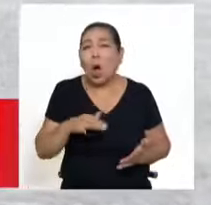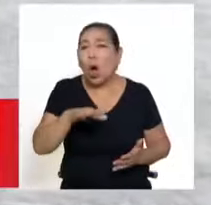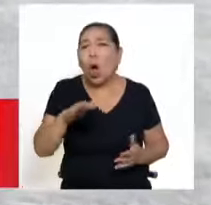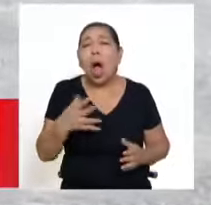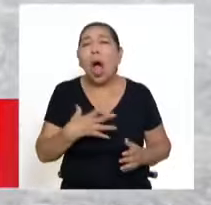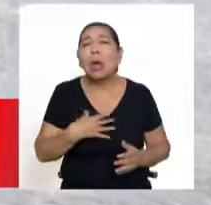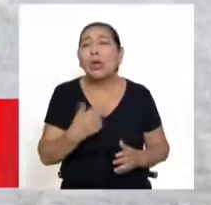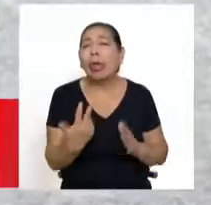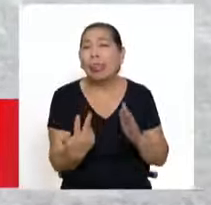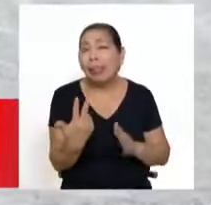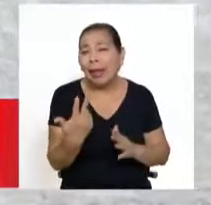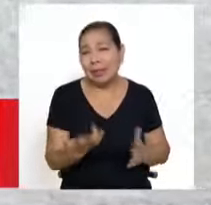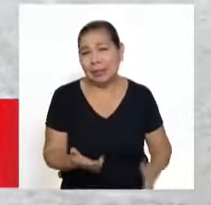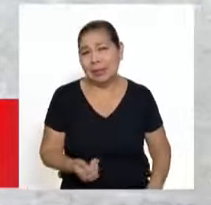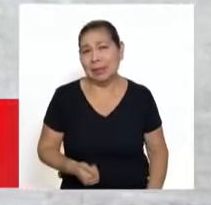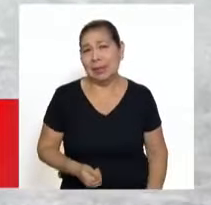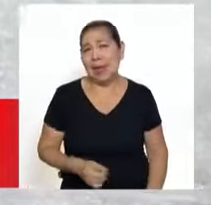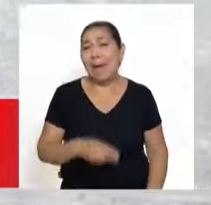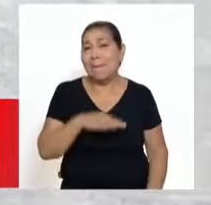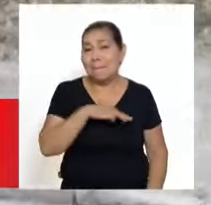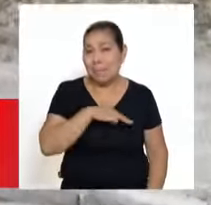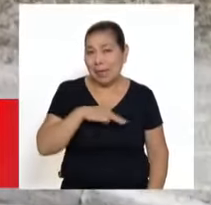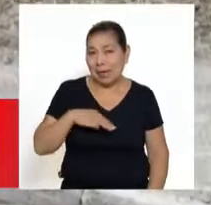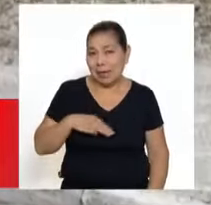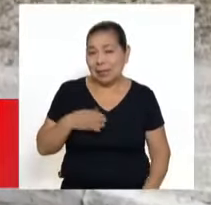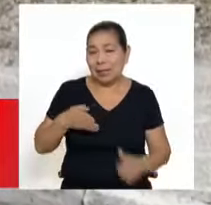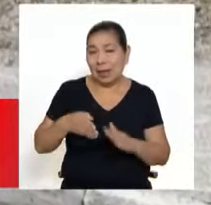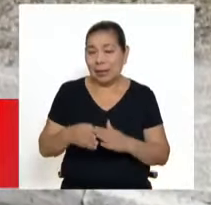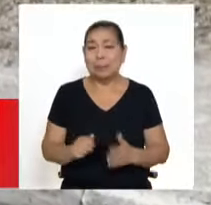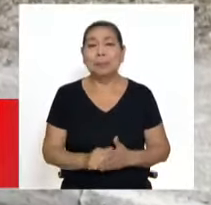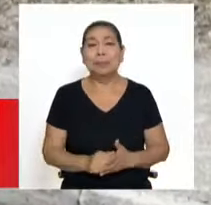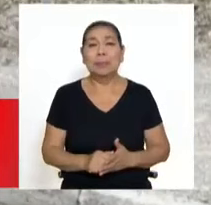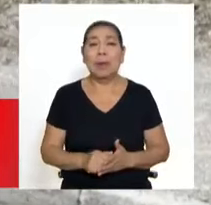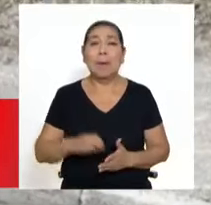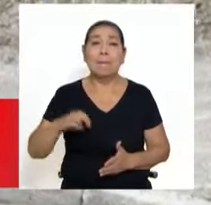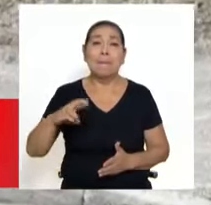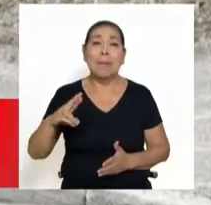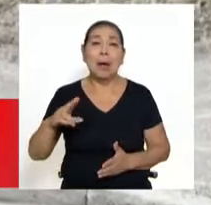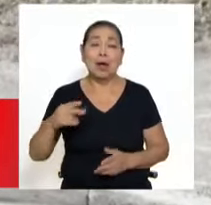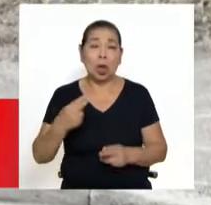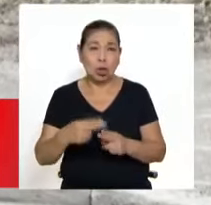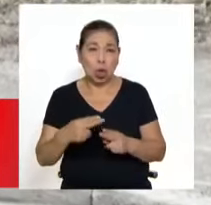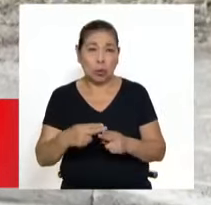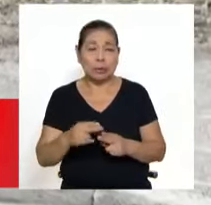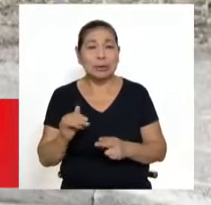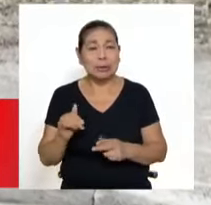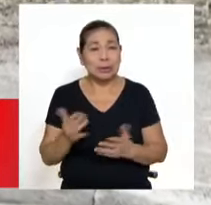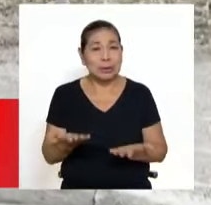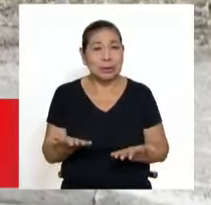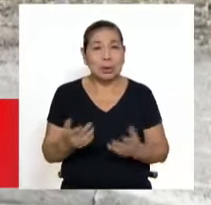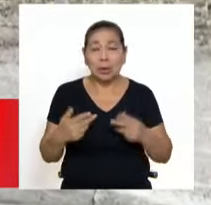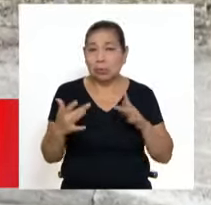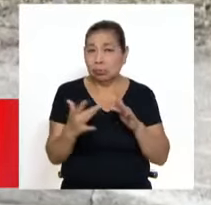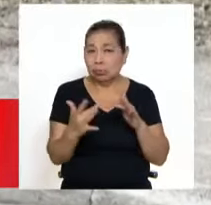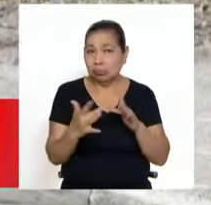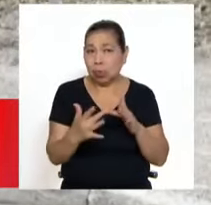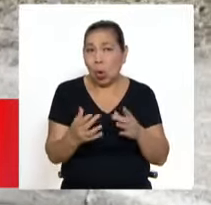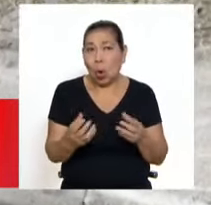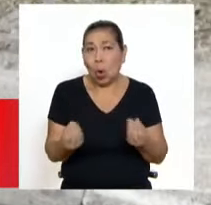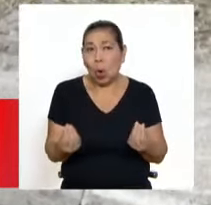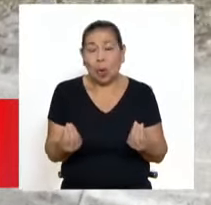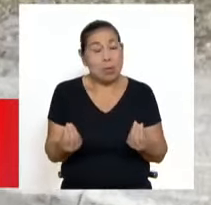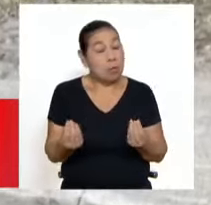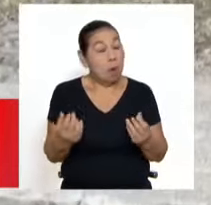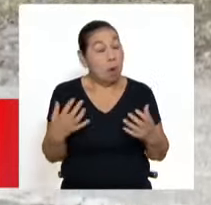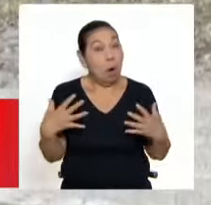años de edad. La ministra finlandesa del Interior, Mari Rentanen, se refirió al tema en redes sociales calificándolo